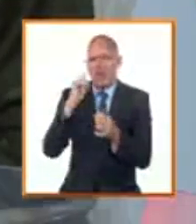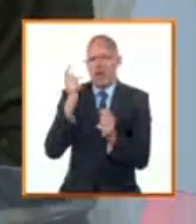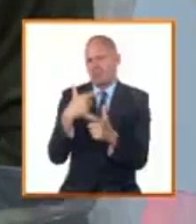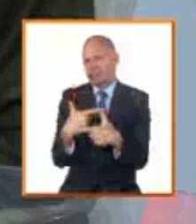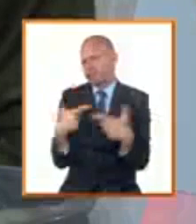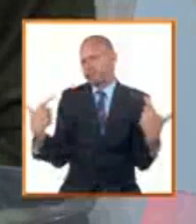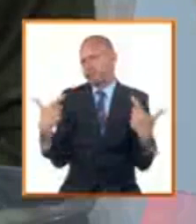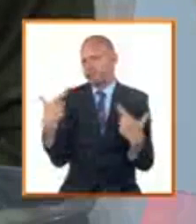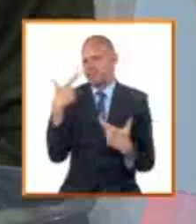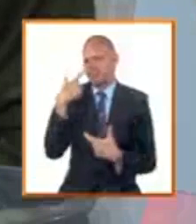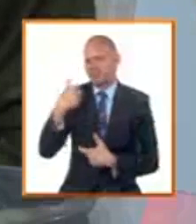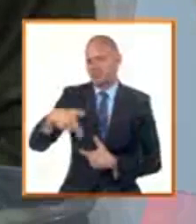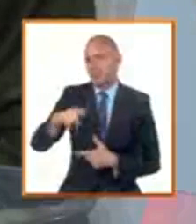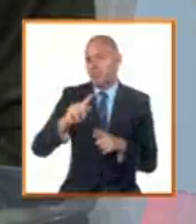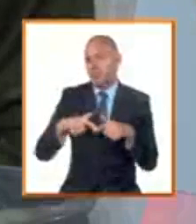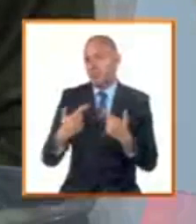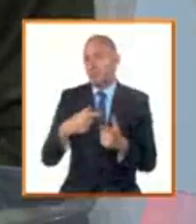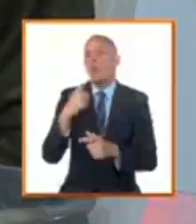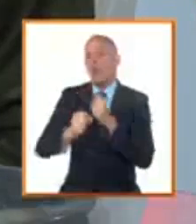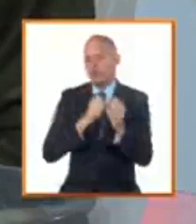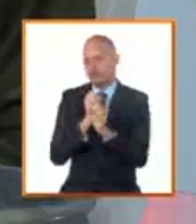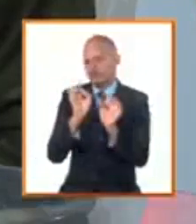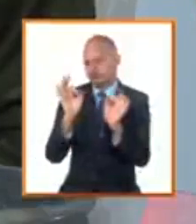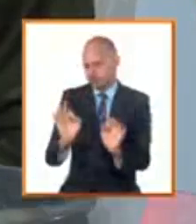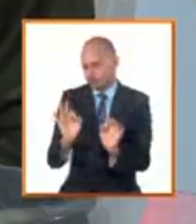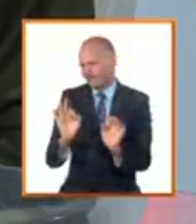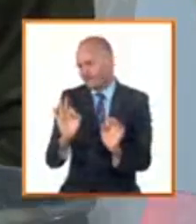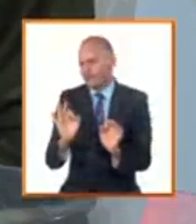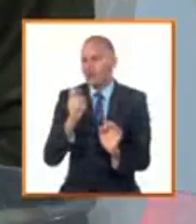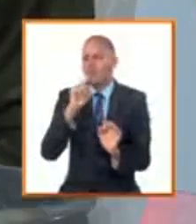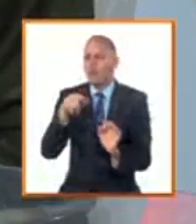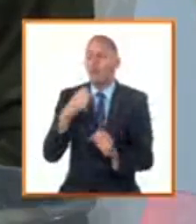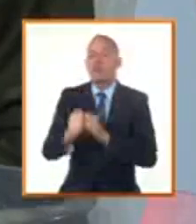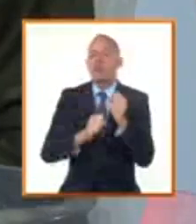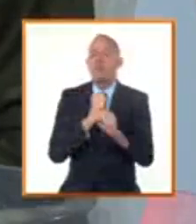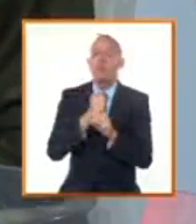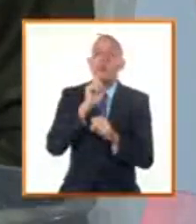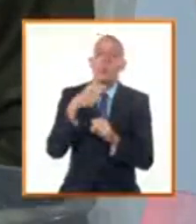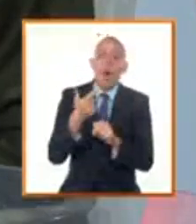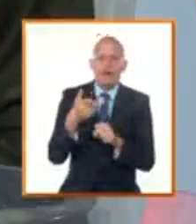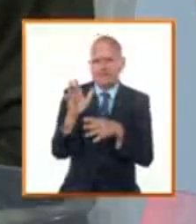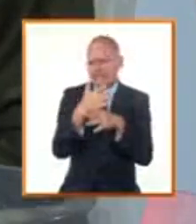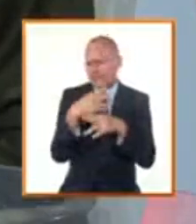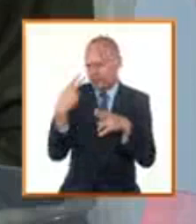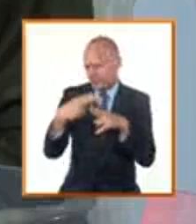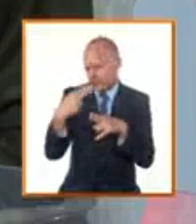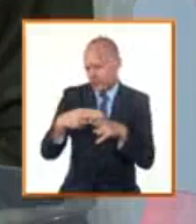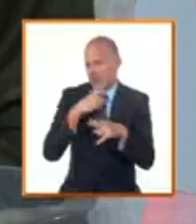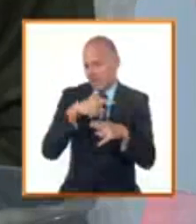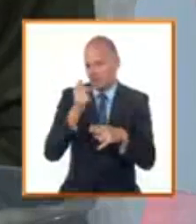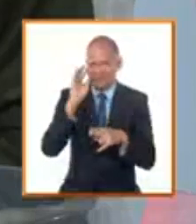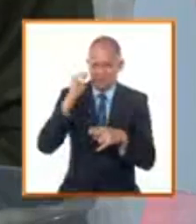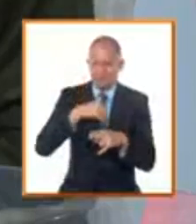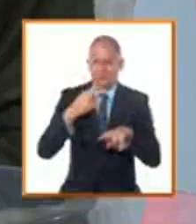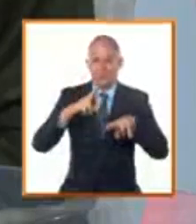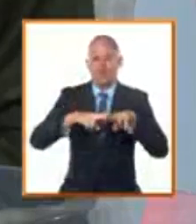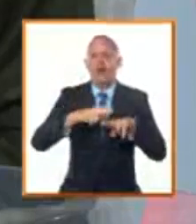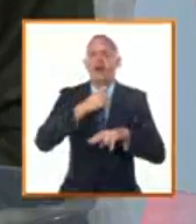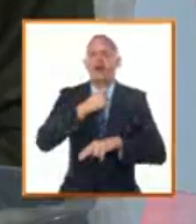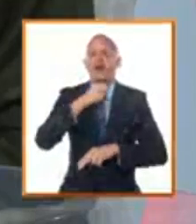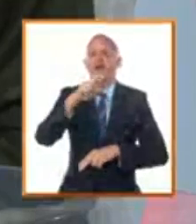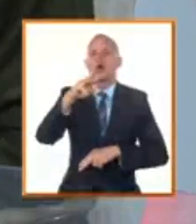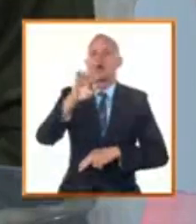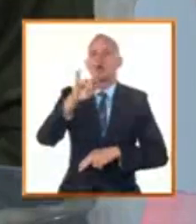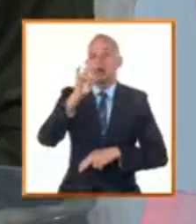de fentanilo. Esta es una droga 50 veces más fuerte que la heroína y 100 veces más fuerte que la morfina. Esta droga